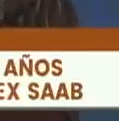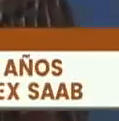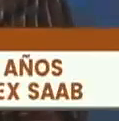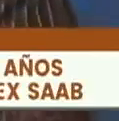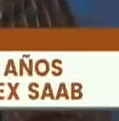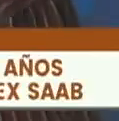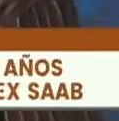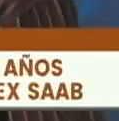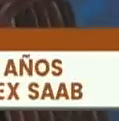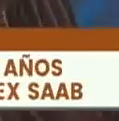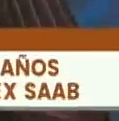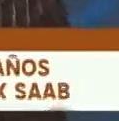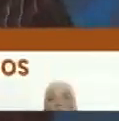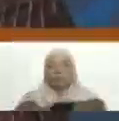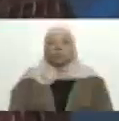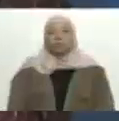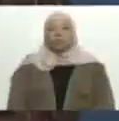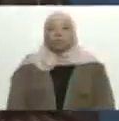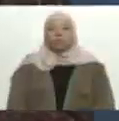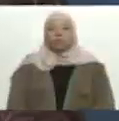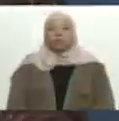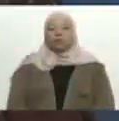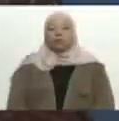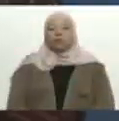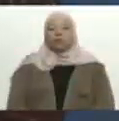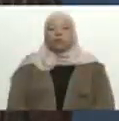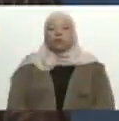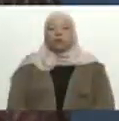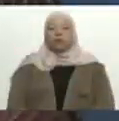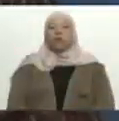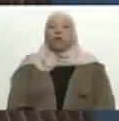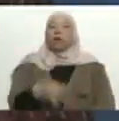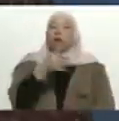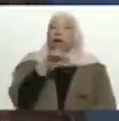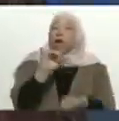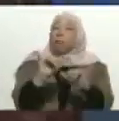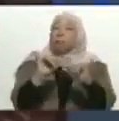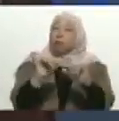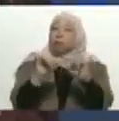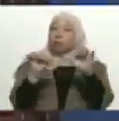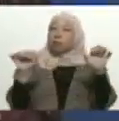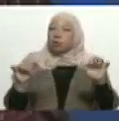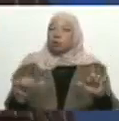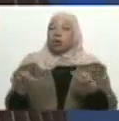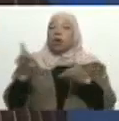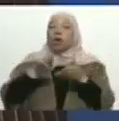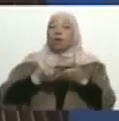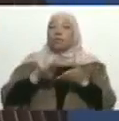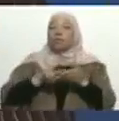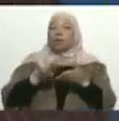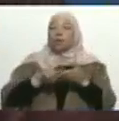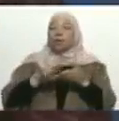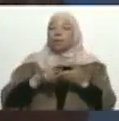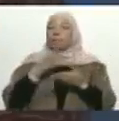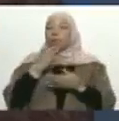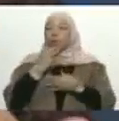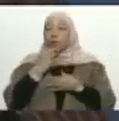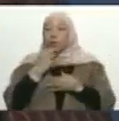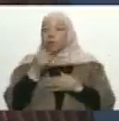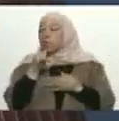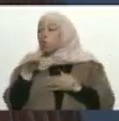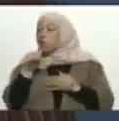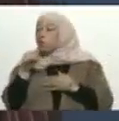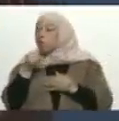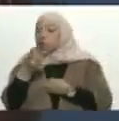repiten, además inventan cosas que convienen al mismo sistema, repiten lo de los grandes medios de comunicación e